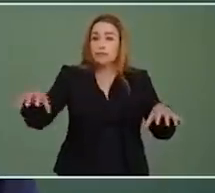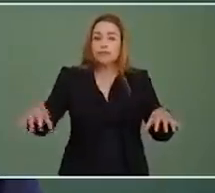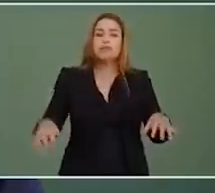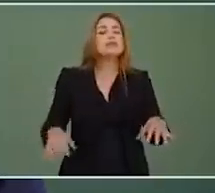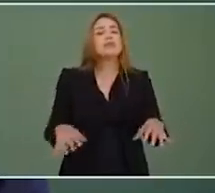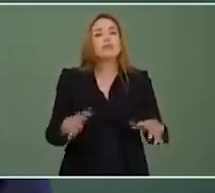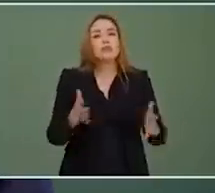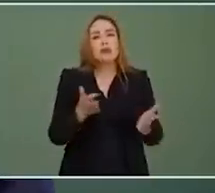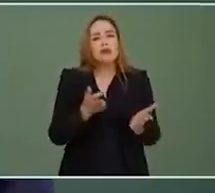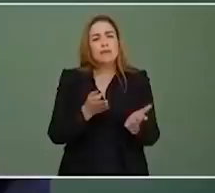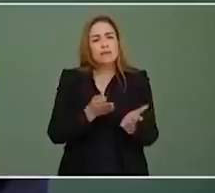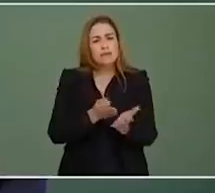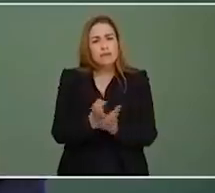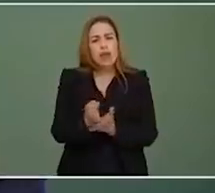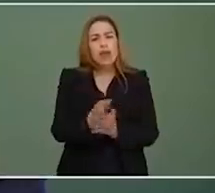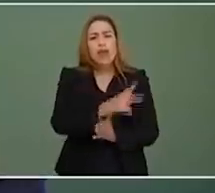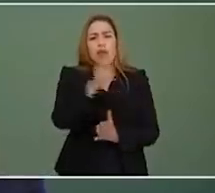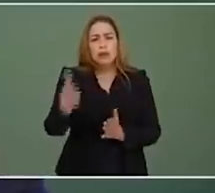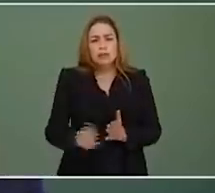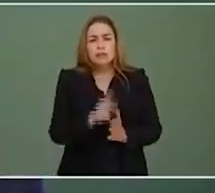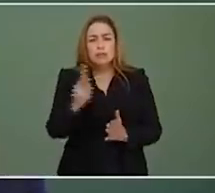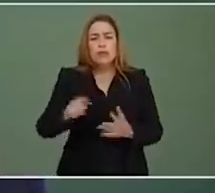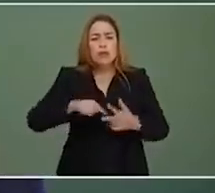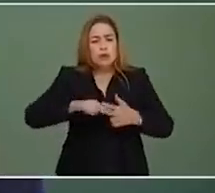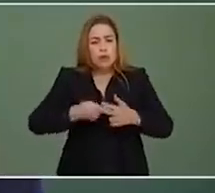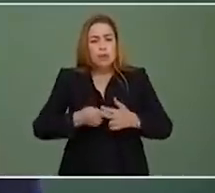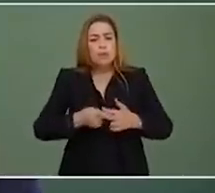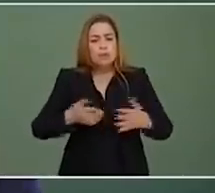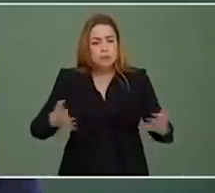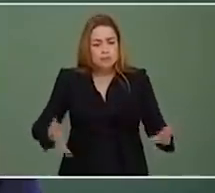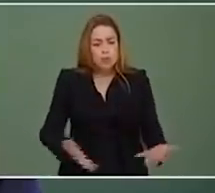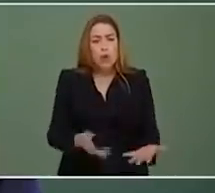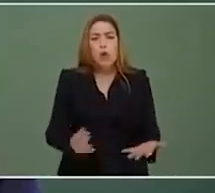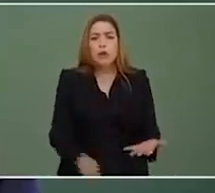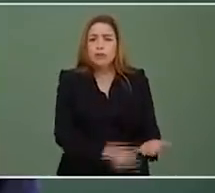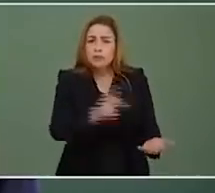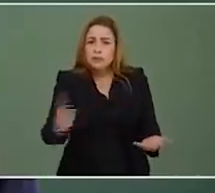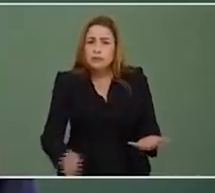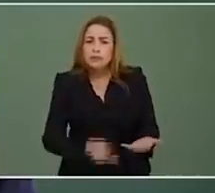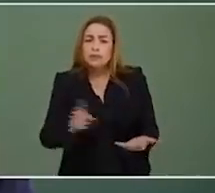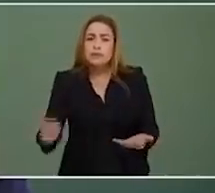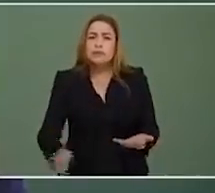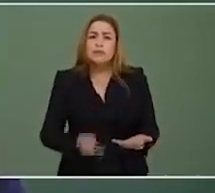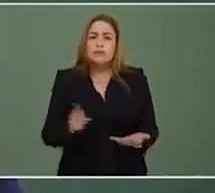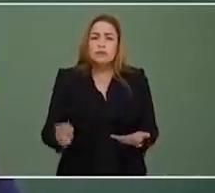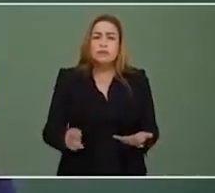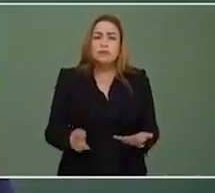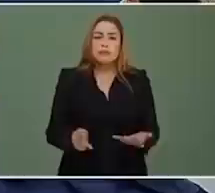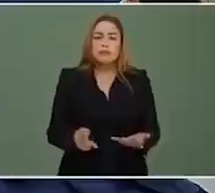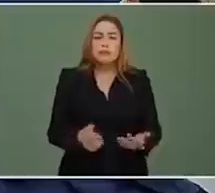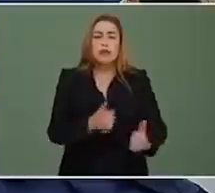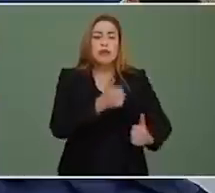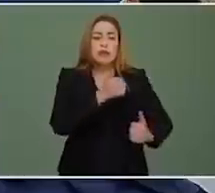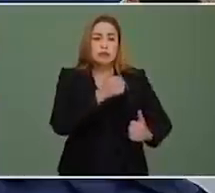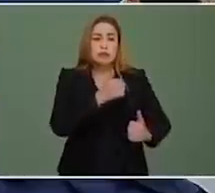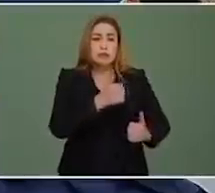ejército surgido del pueblo el soldado es pueblo uniformado